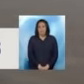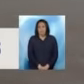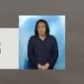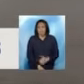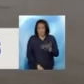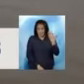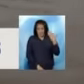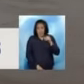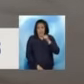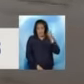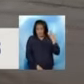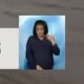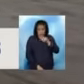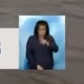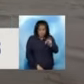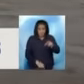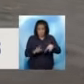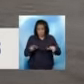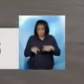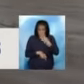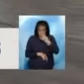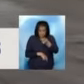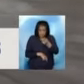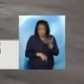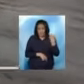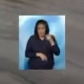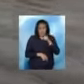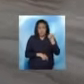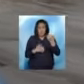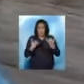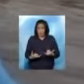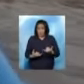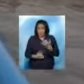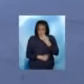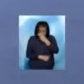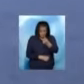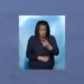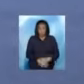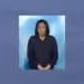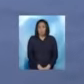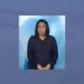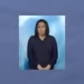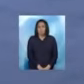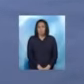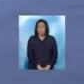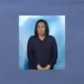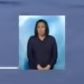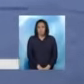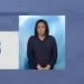Apenas ayer así lucía este lugar y observe cómo luce ahora.